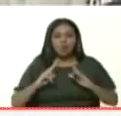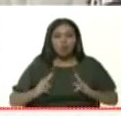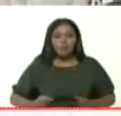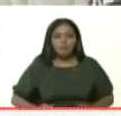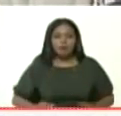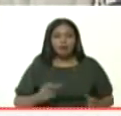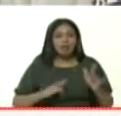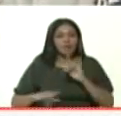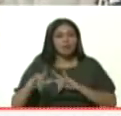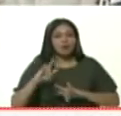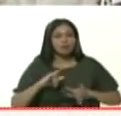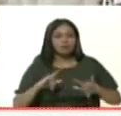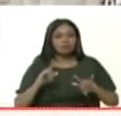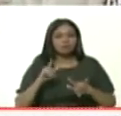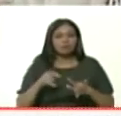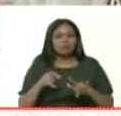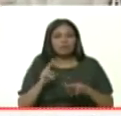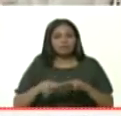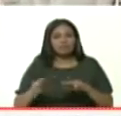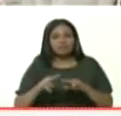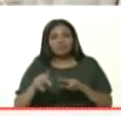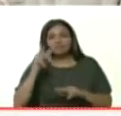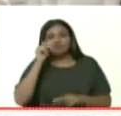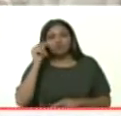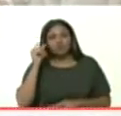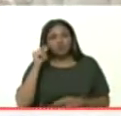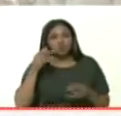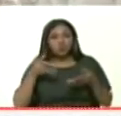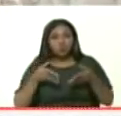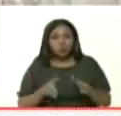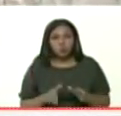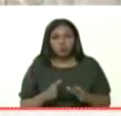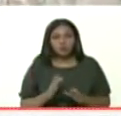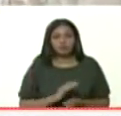y amorosamente a ese niño o a esa niña que viene.